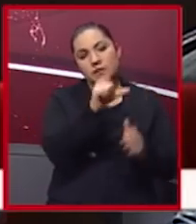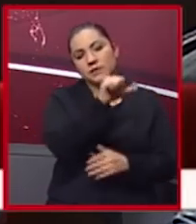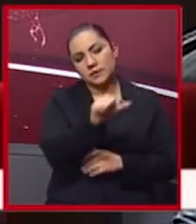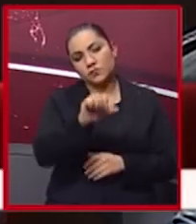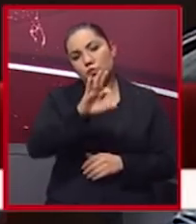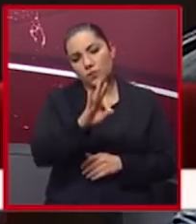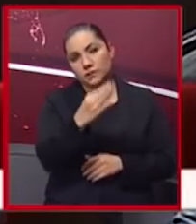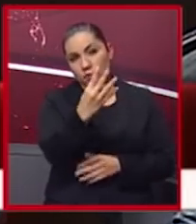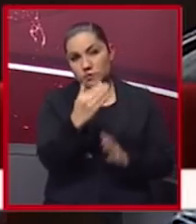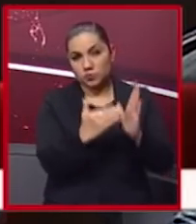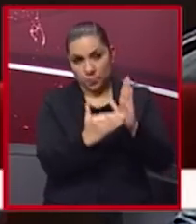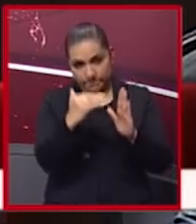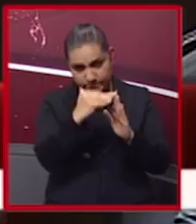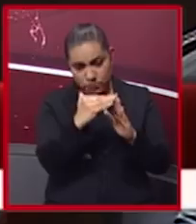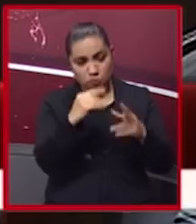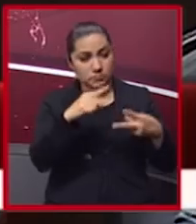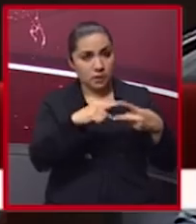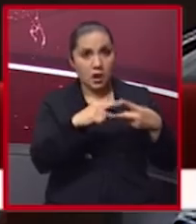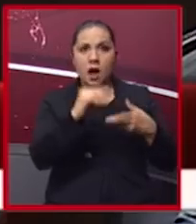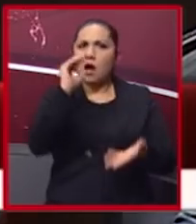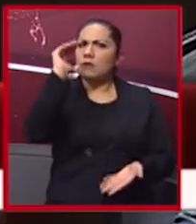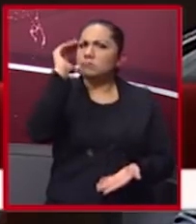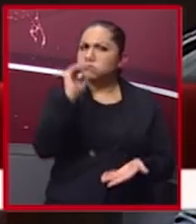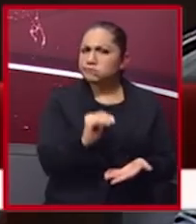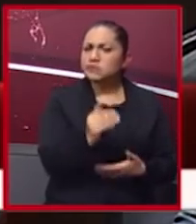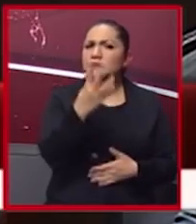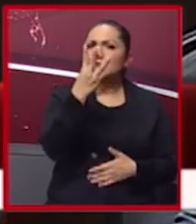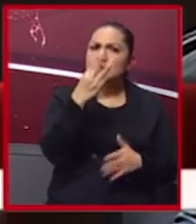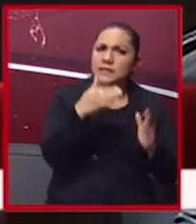24,644 millones a tan solo